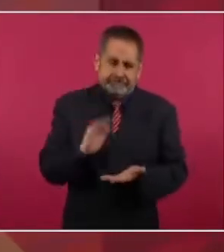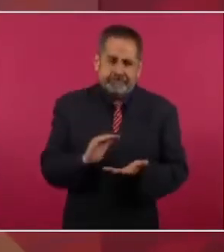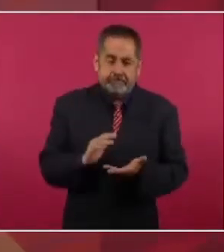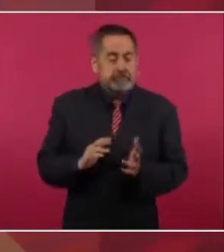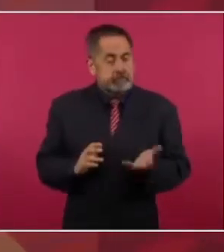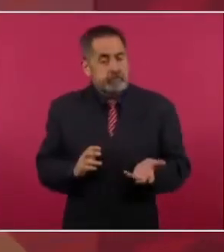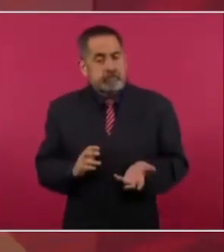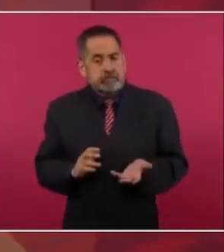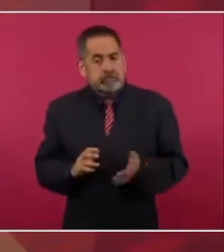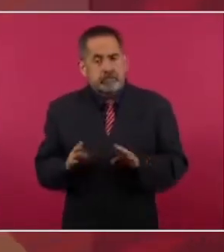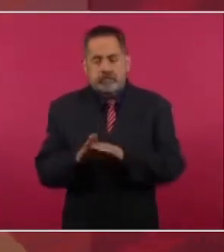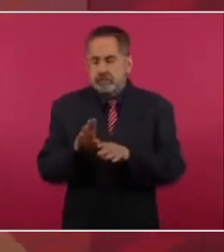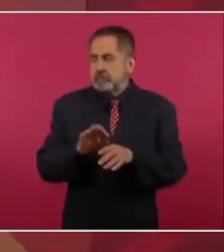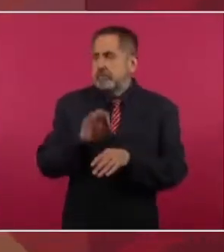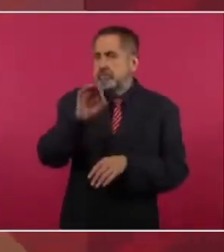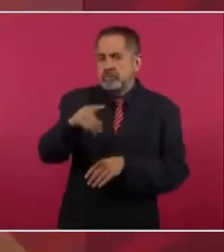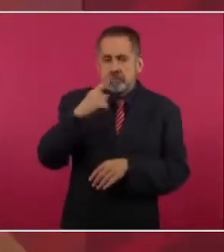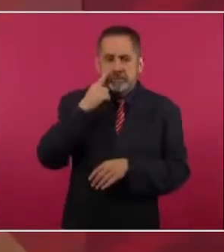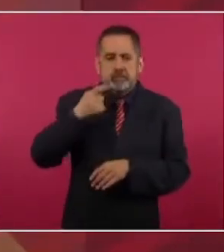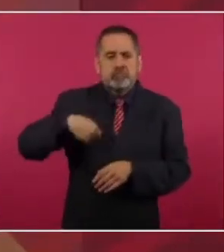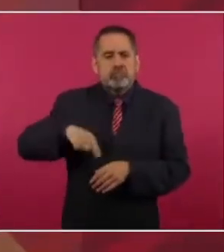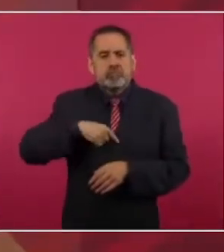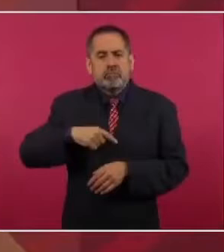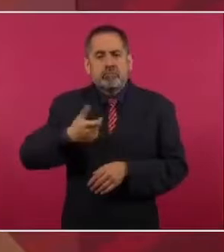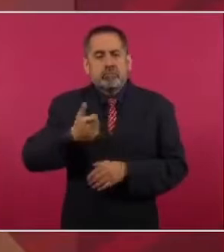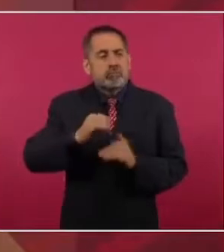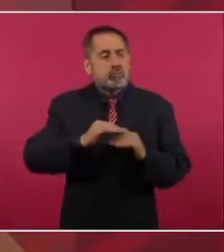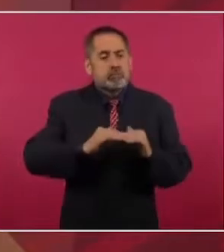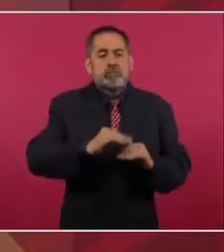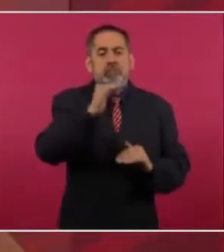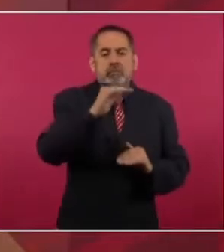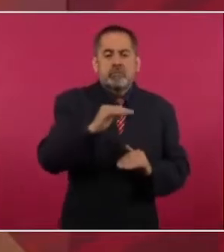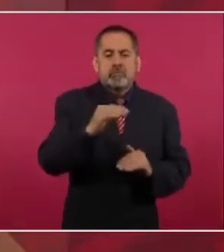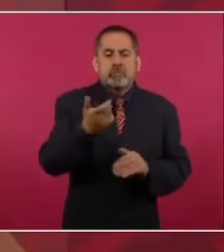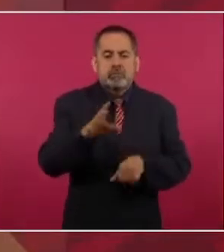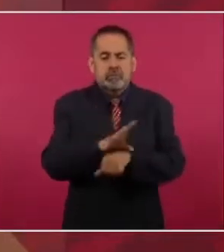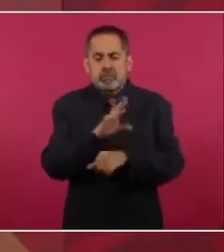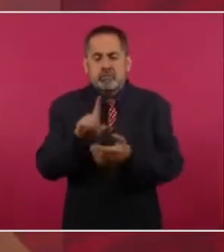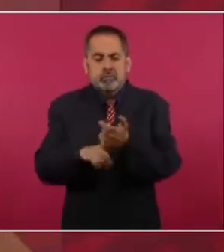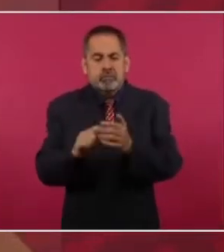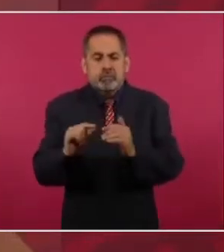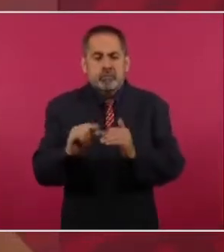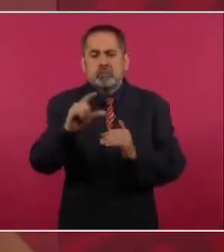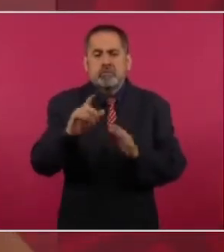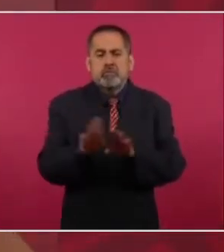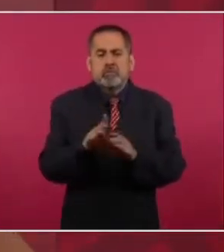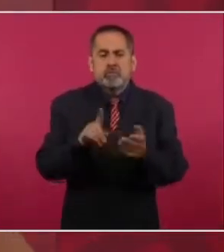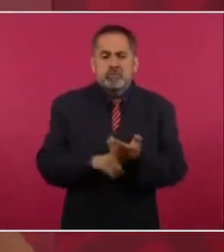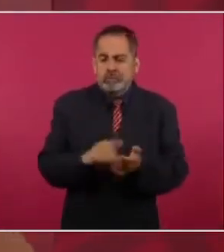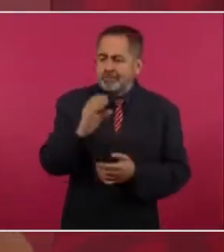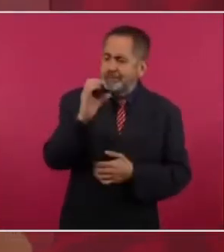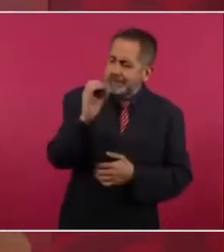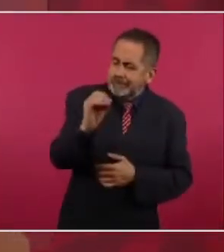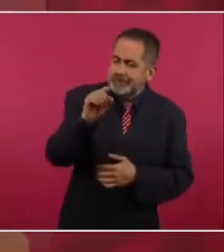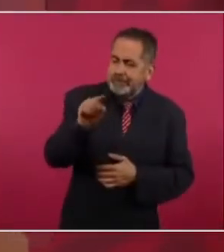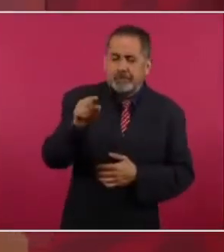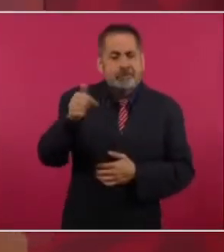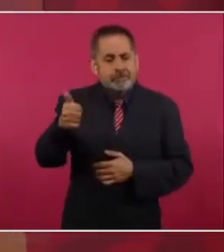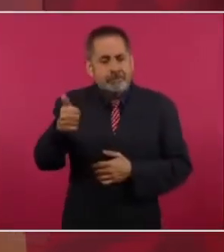Bueno, el dato es, nosotros tenemos una inflación en energéticos del